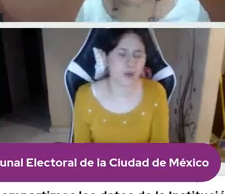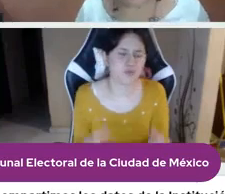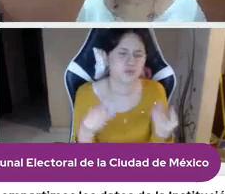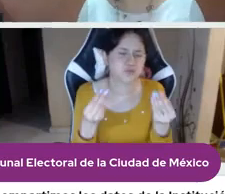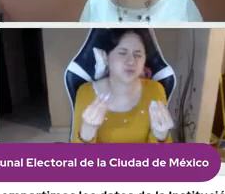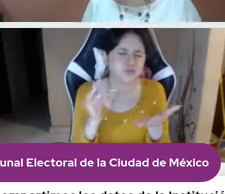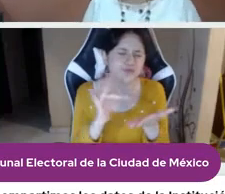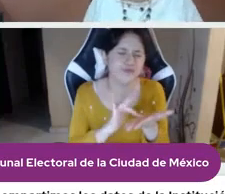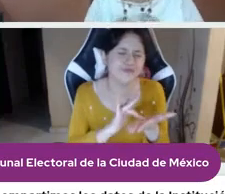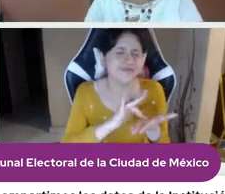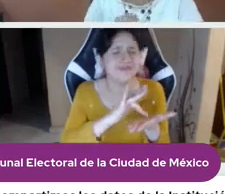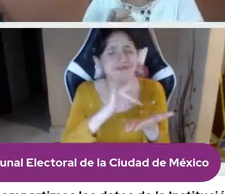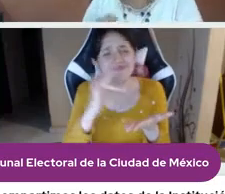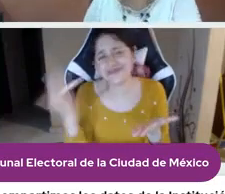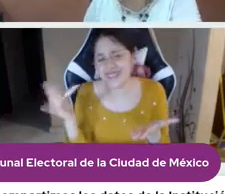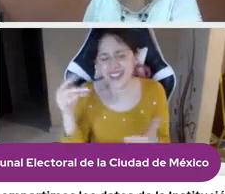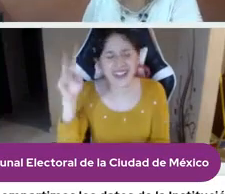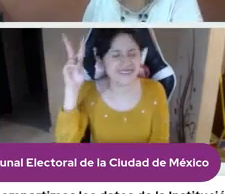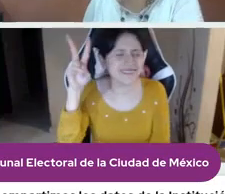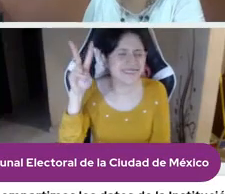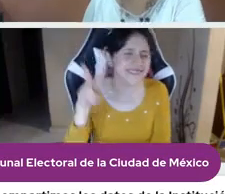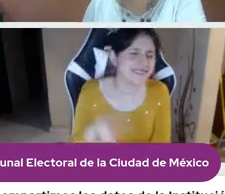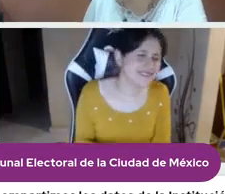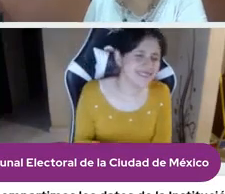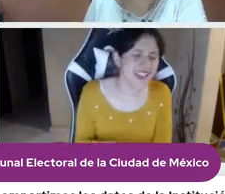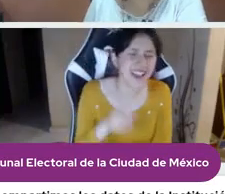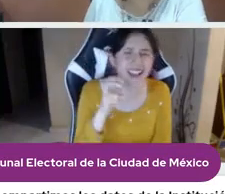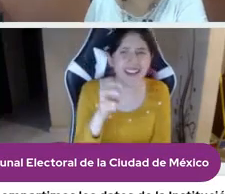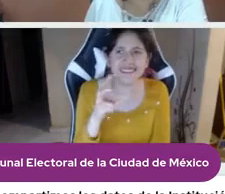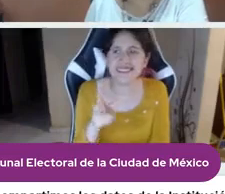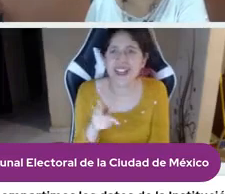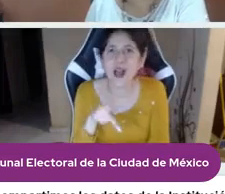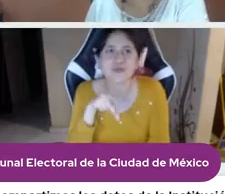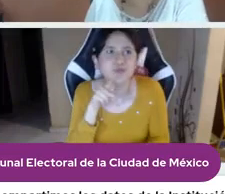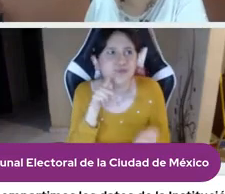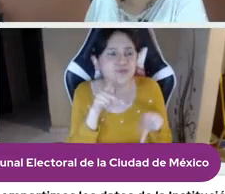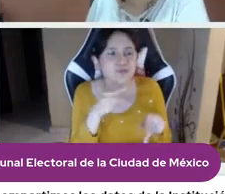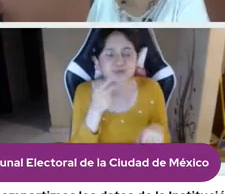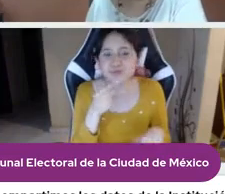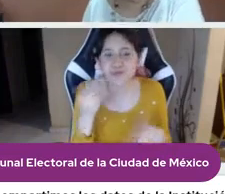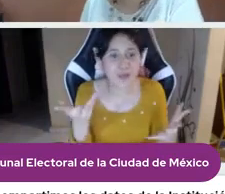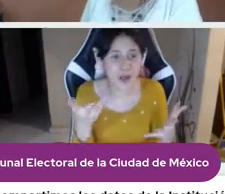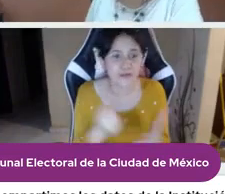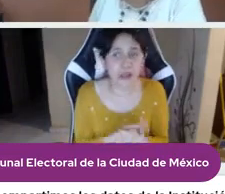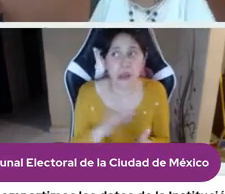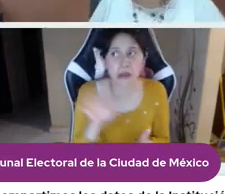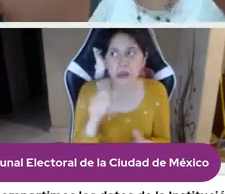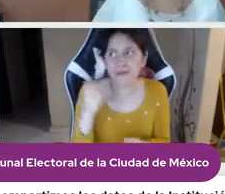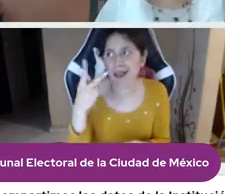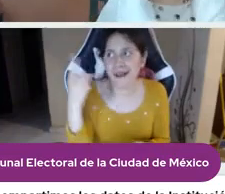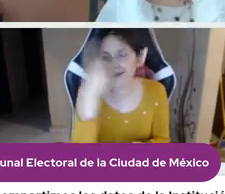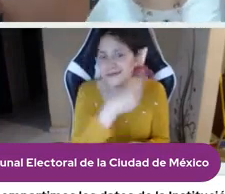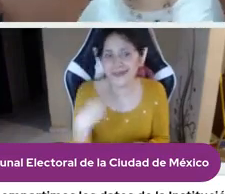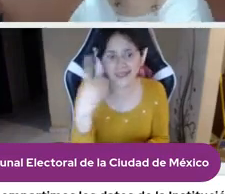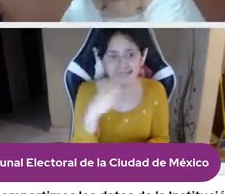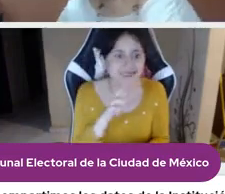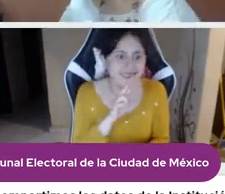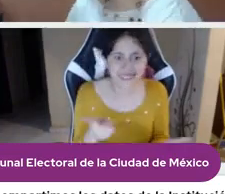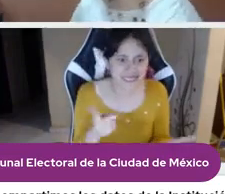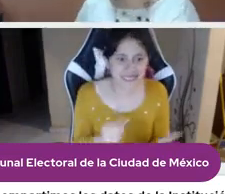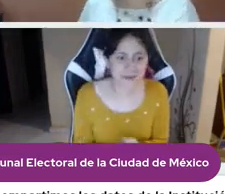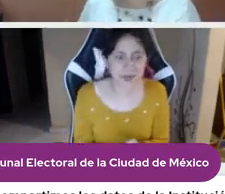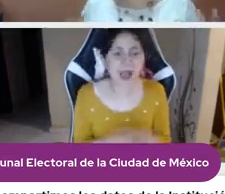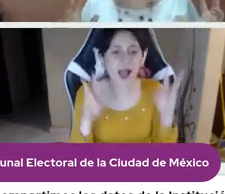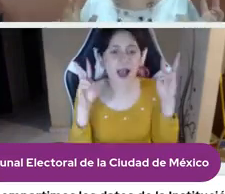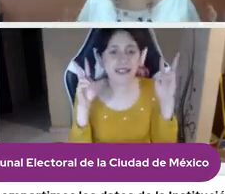Muchísimas gracias. De verdad, esta charla, híjole, nos debió durar unas 2 horas más o menos, porque son temas